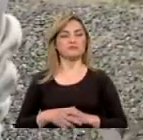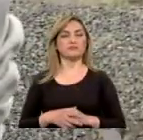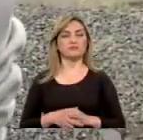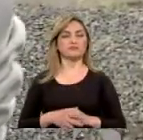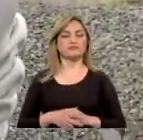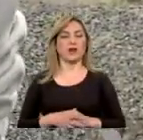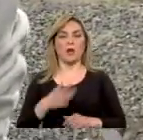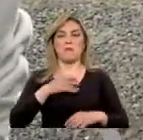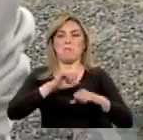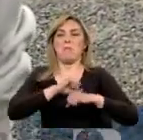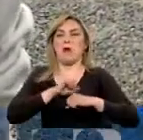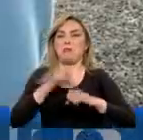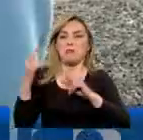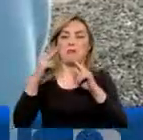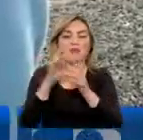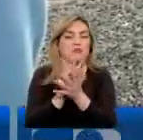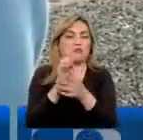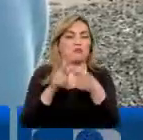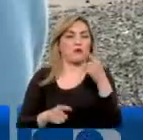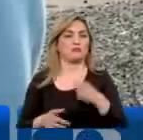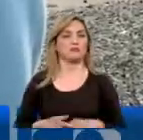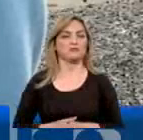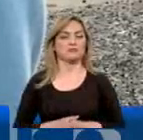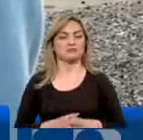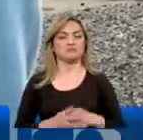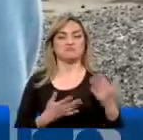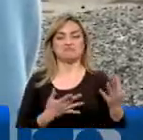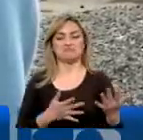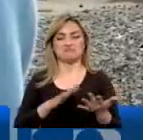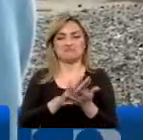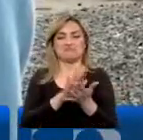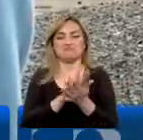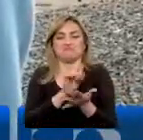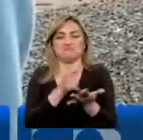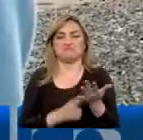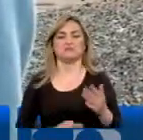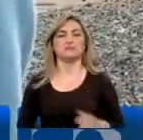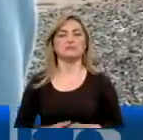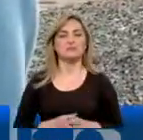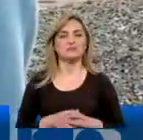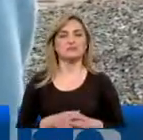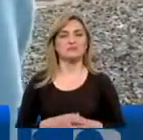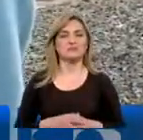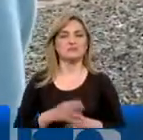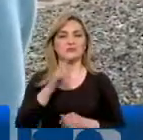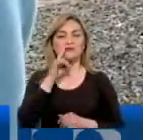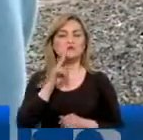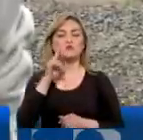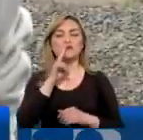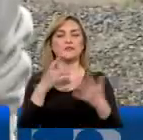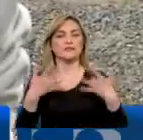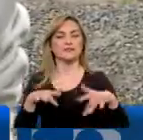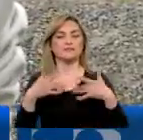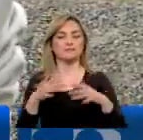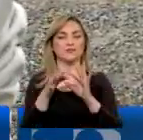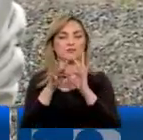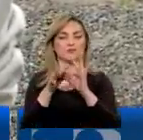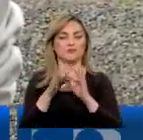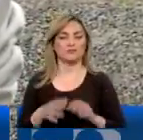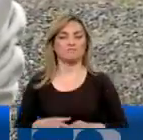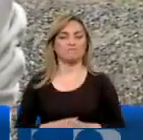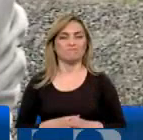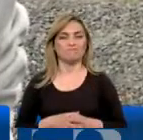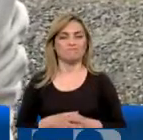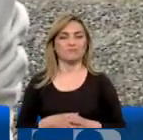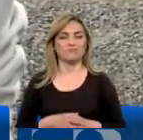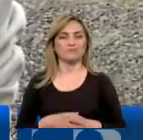mis amigos y no entiendo bien. ¿Qué es lo que más extrañas de la escuela? Las golosinas y mis compañeros. ¿Y la profesora tiene paciencia